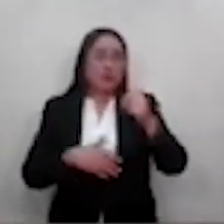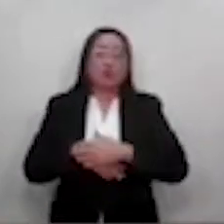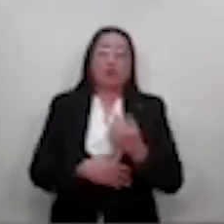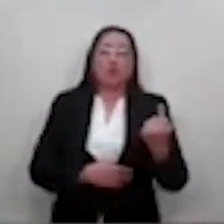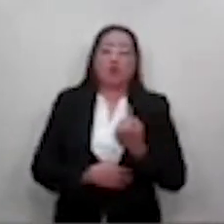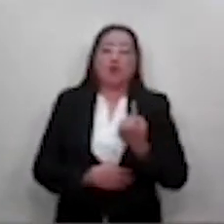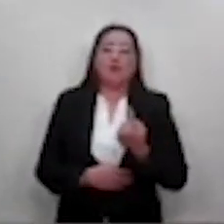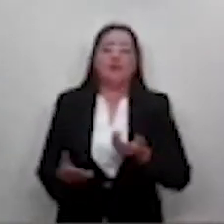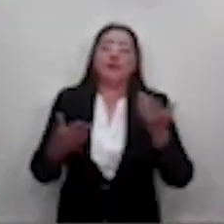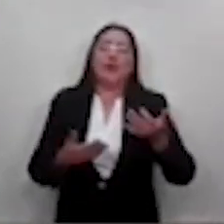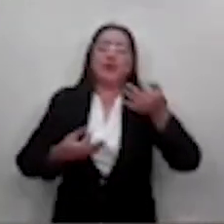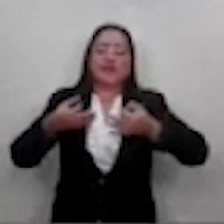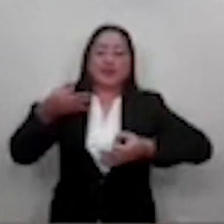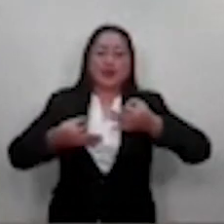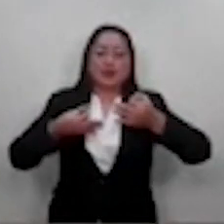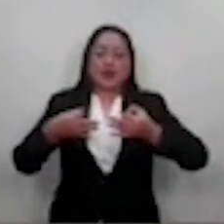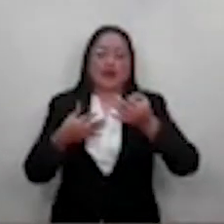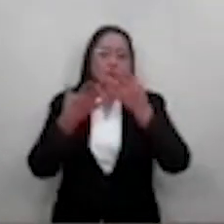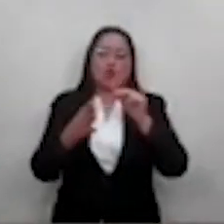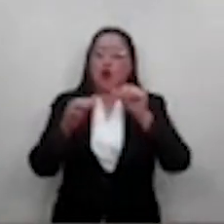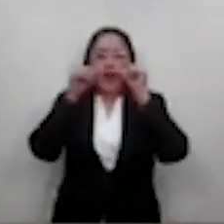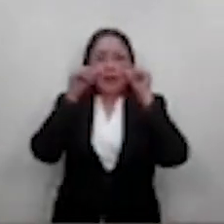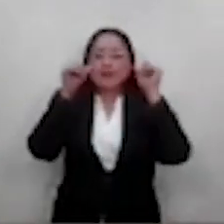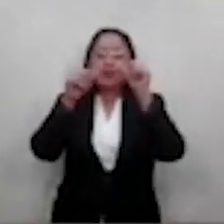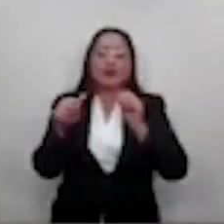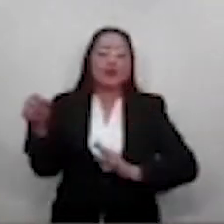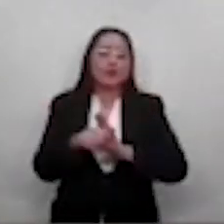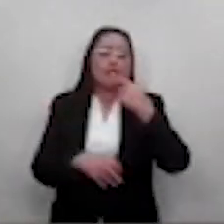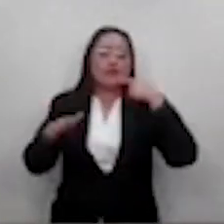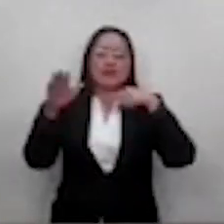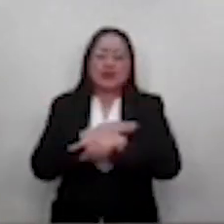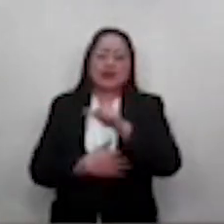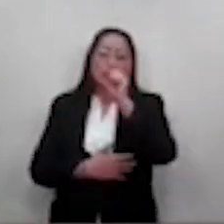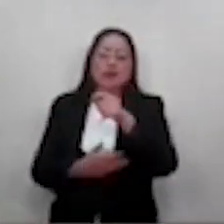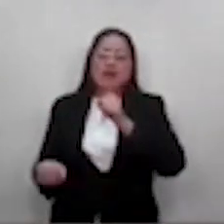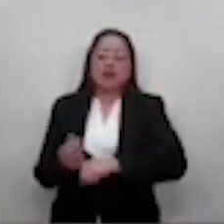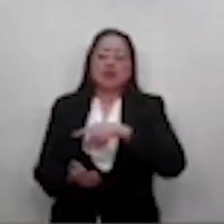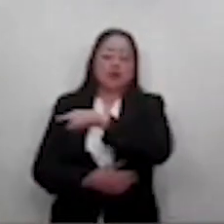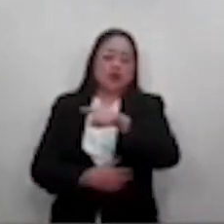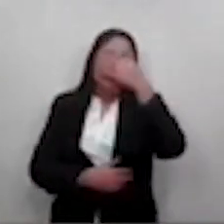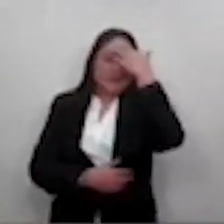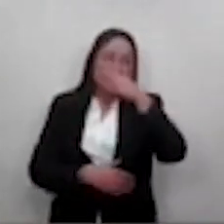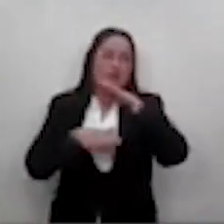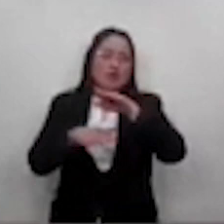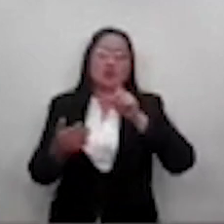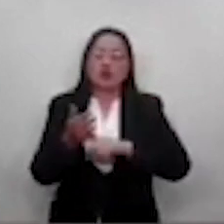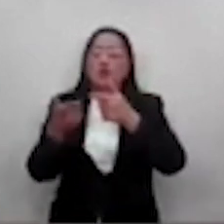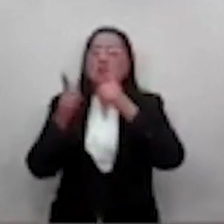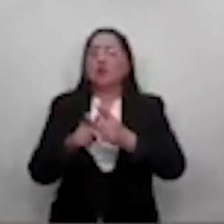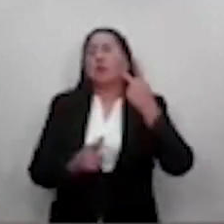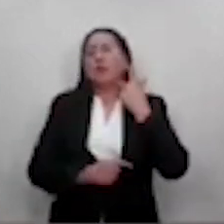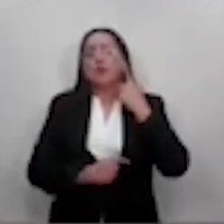actoras ya que el tribunal local no tomó en cuenta que en las demandas señalaban haber teno ido conocimiento de la expulsión del partido